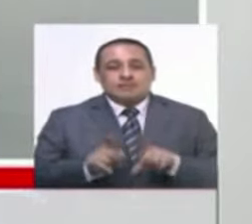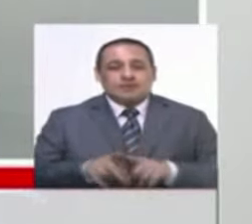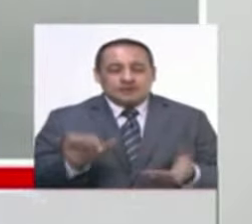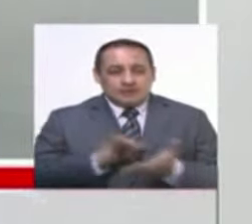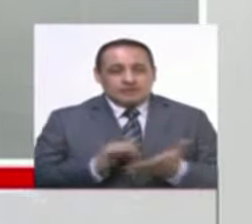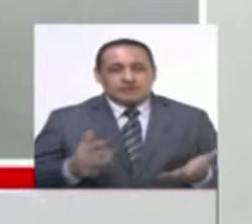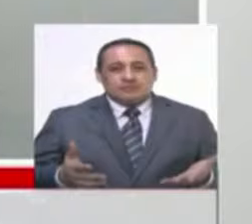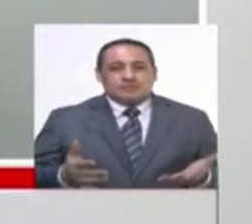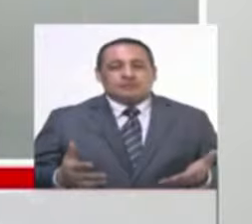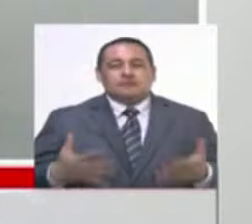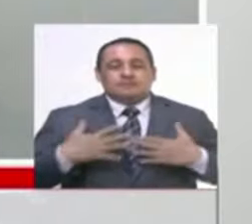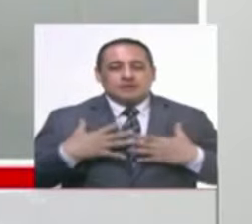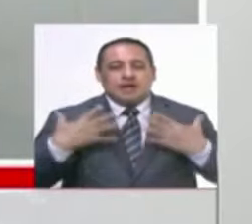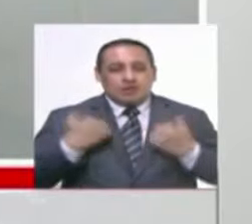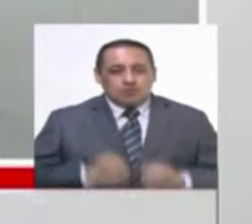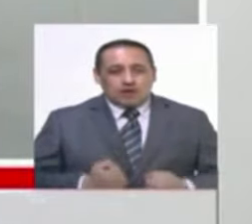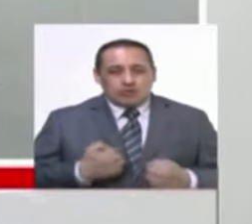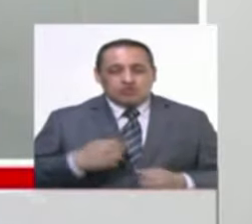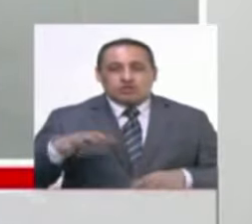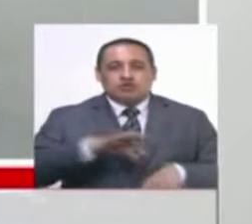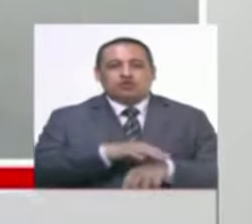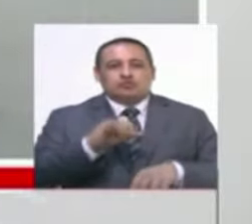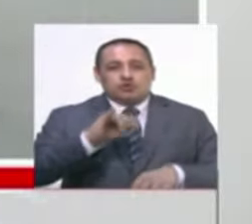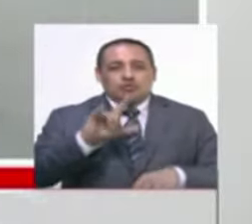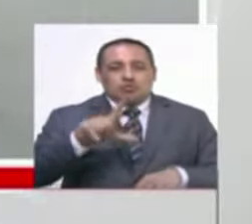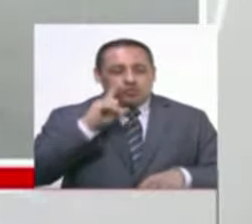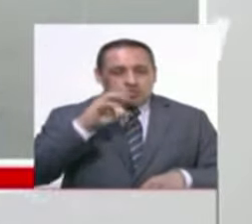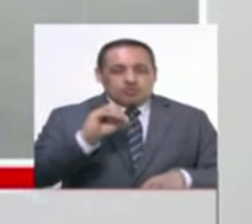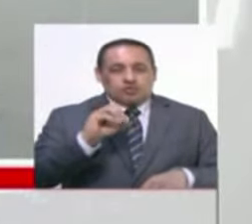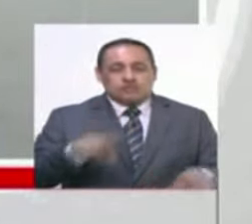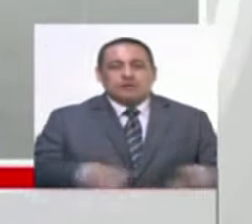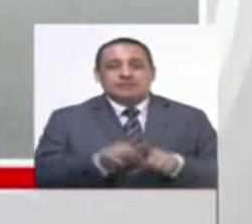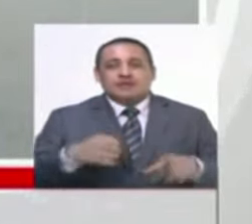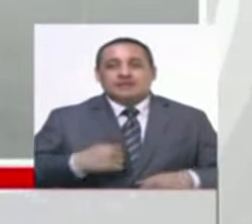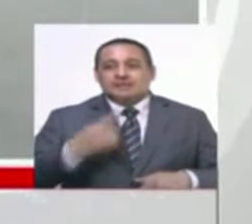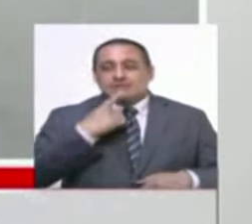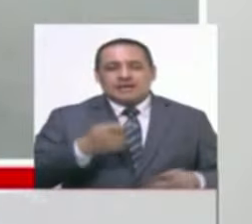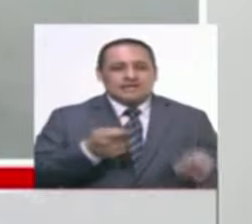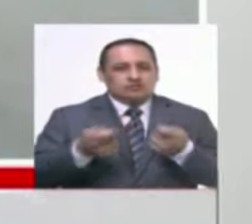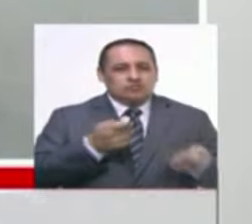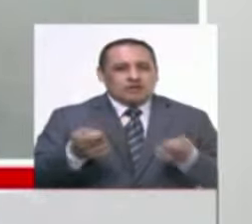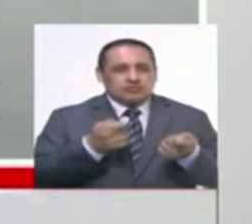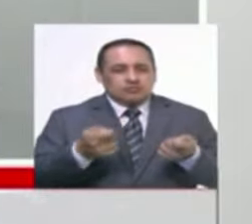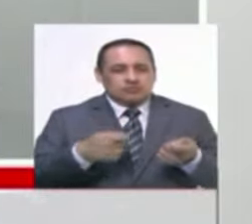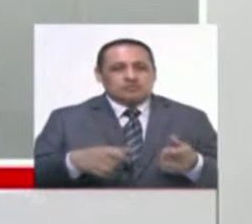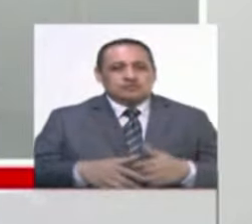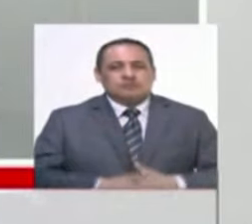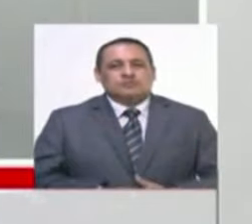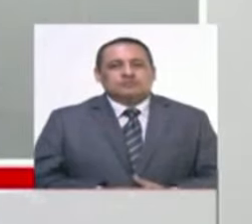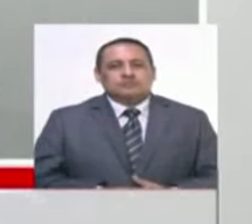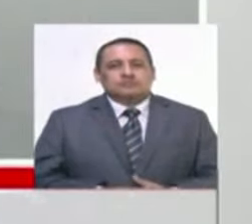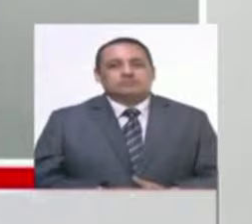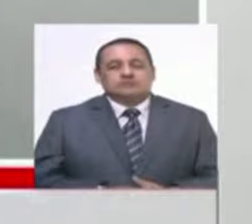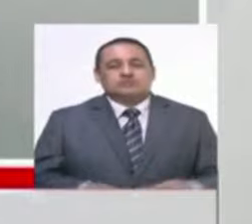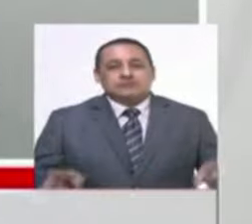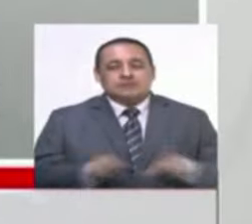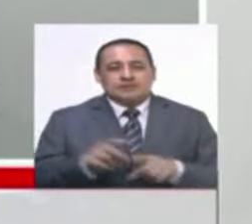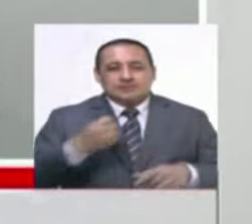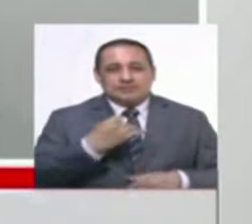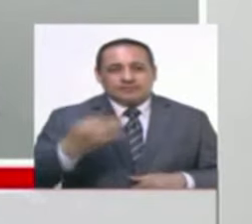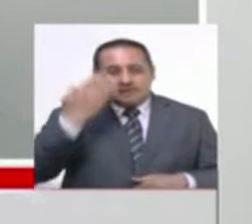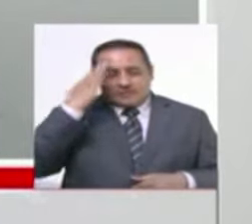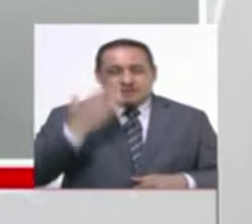cuales mi abogado, el doctor Julio Rodríguez, está gestionando días